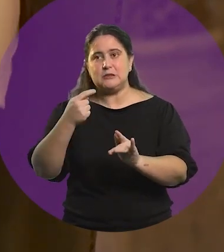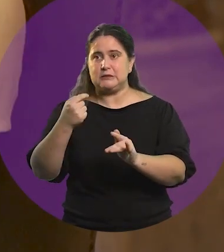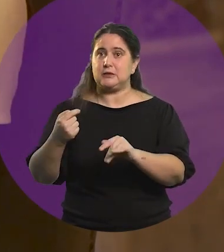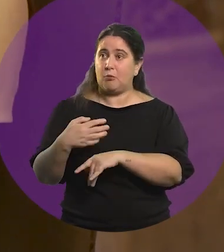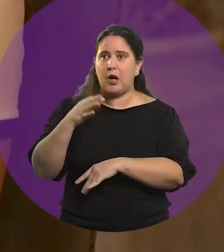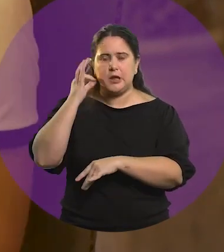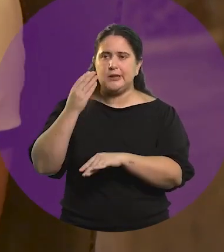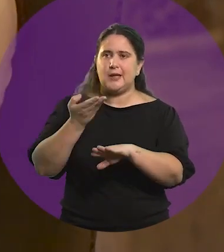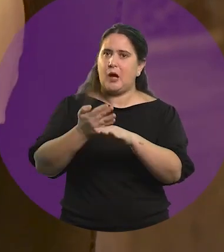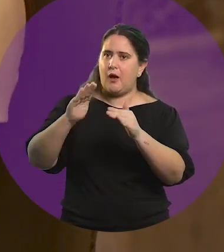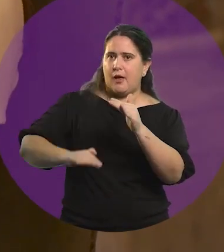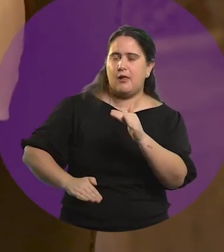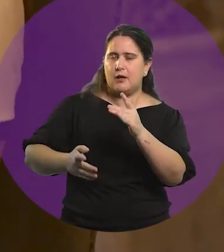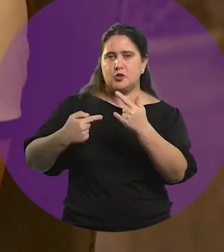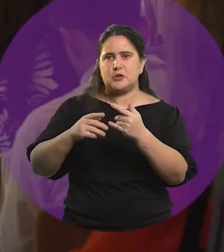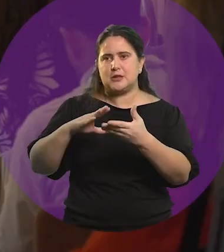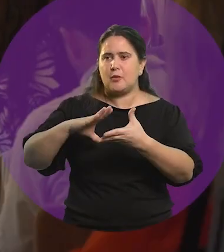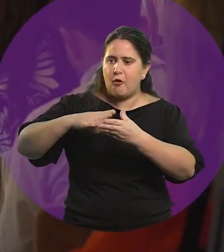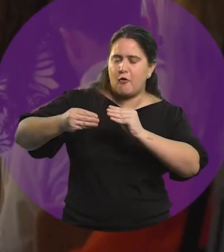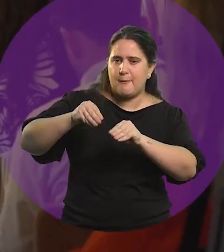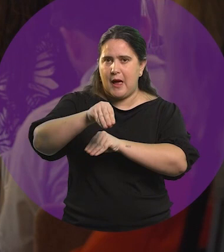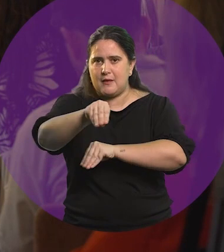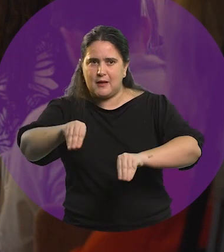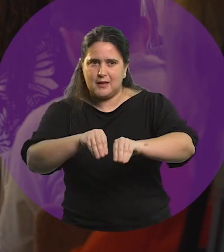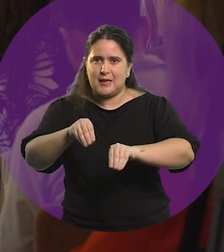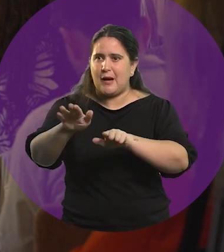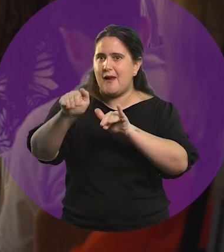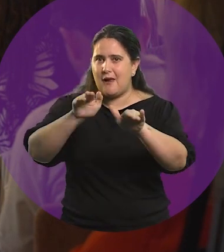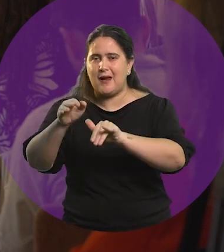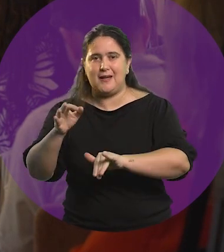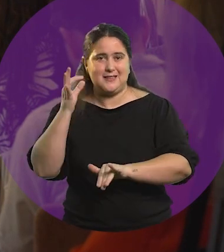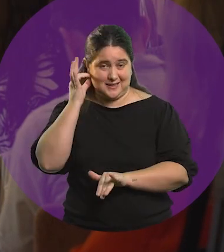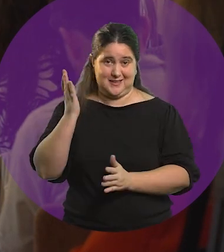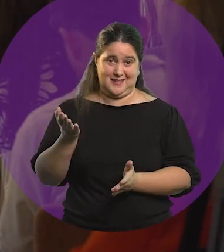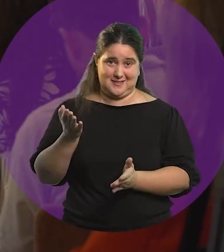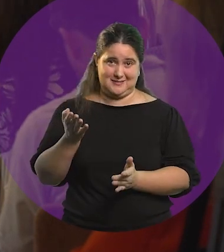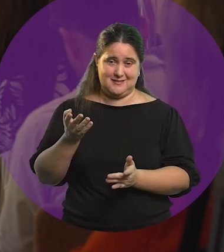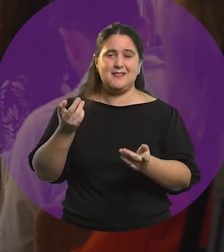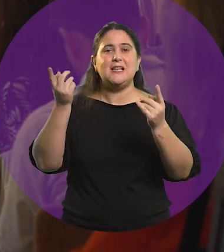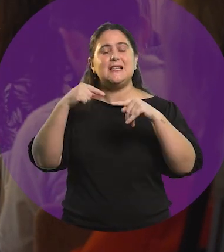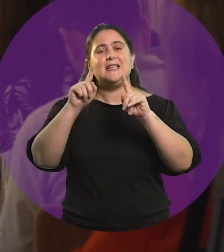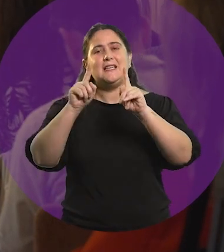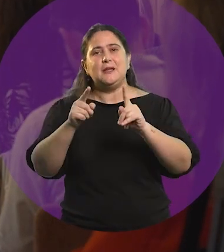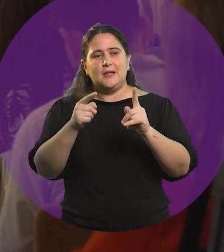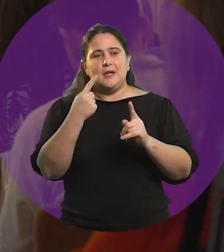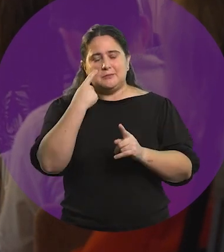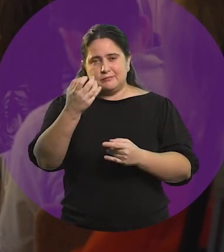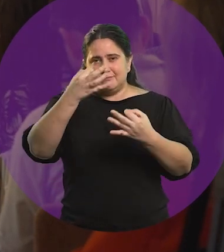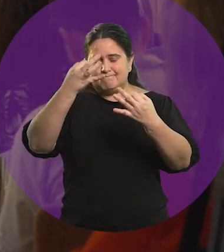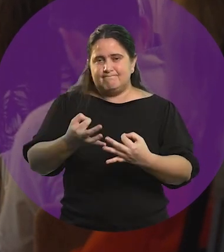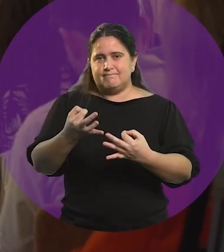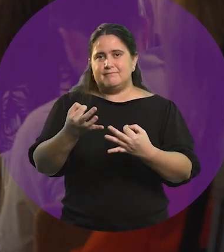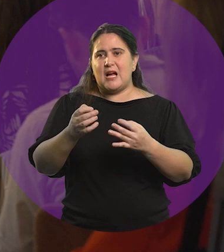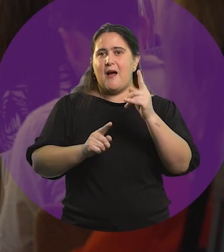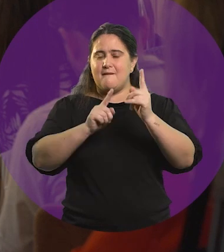bueno, ¿cómo cambiamos esa estrategia para convocarlas? Eso, por un lado. Por otro lado, también constatar que a